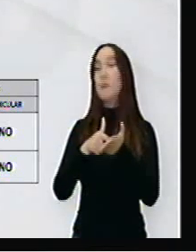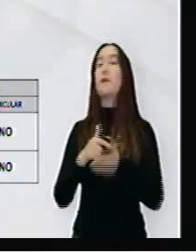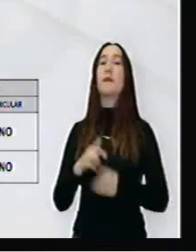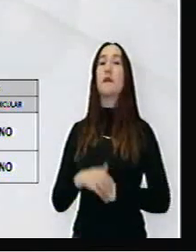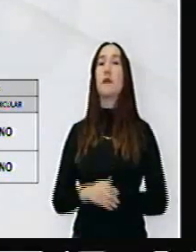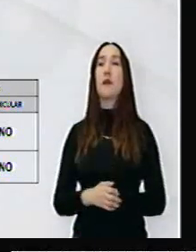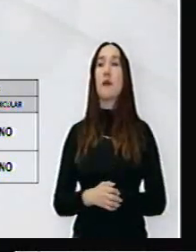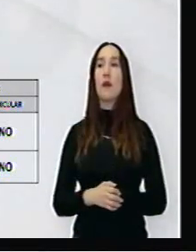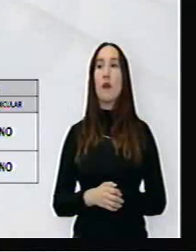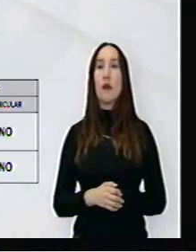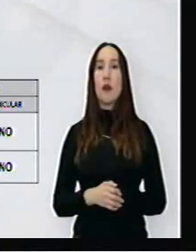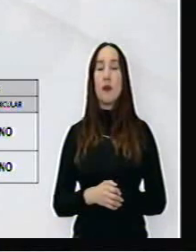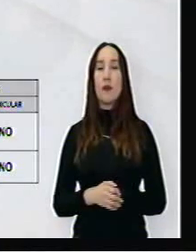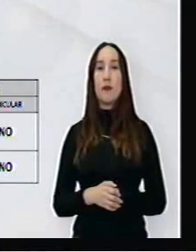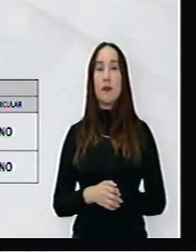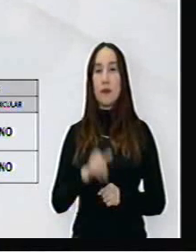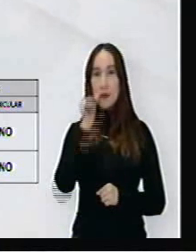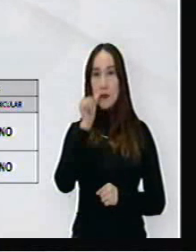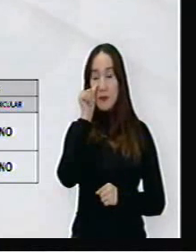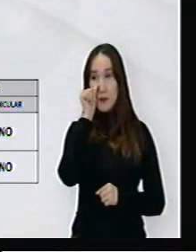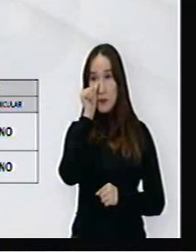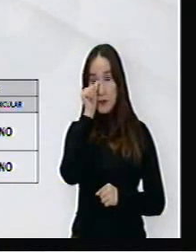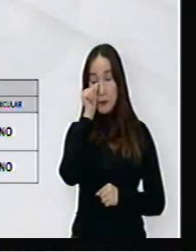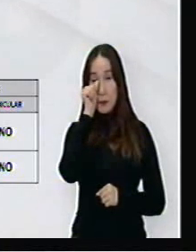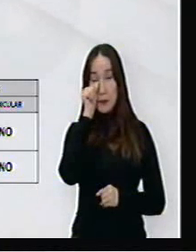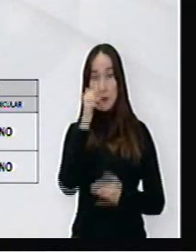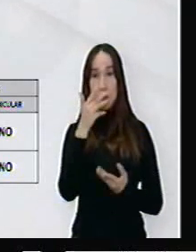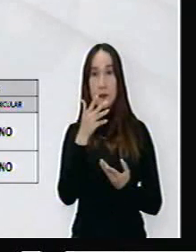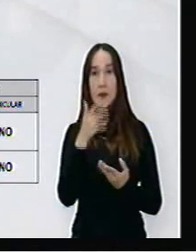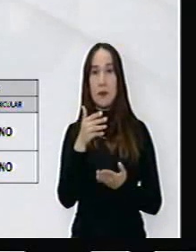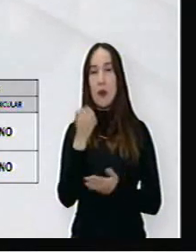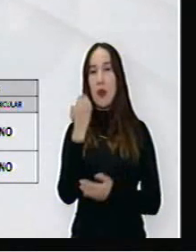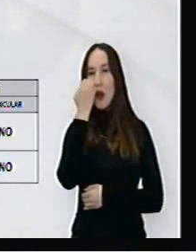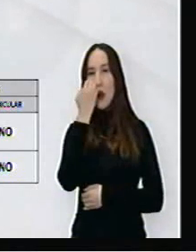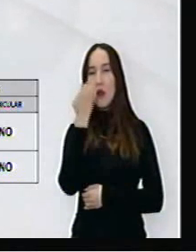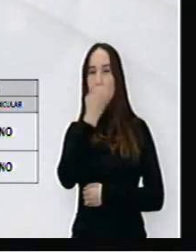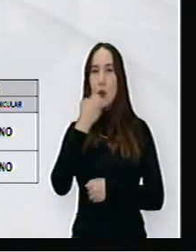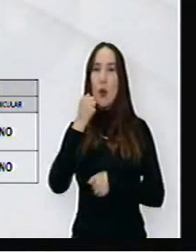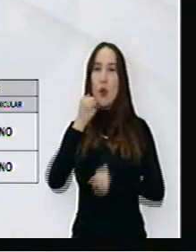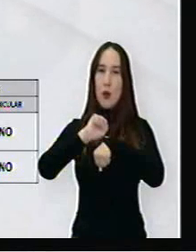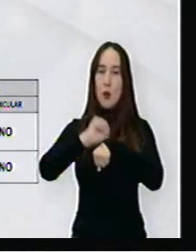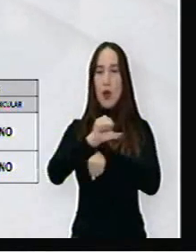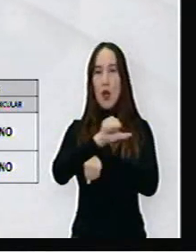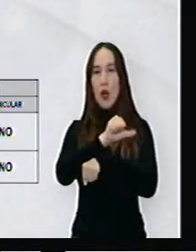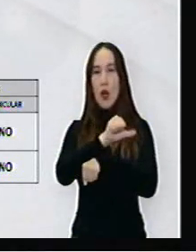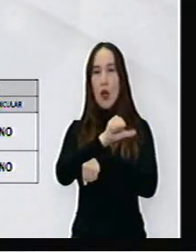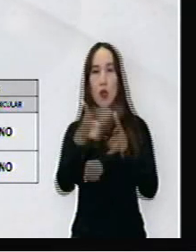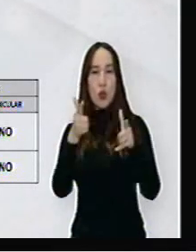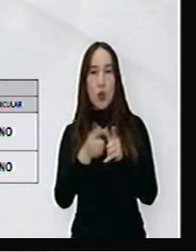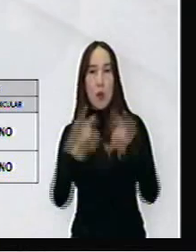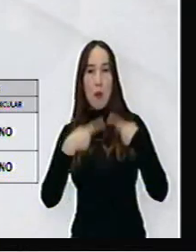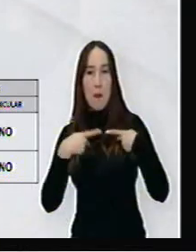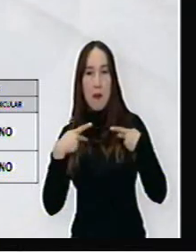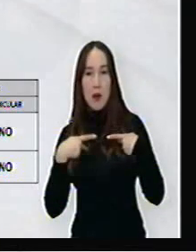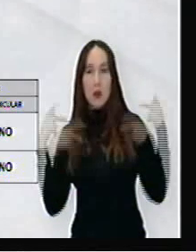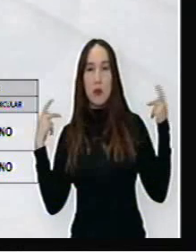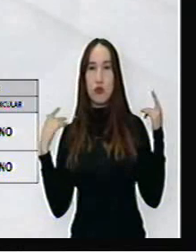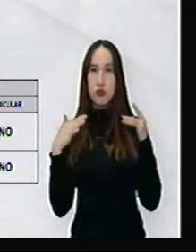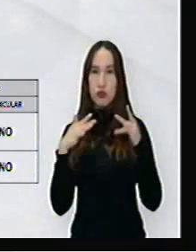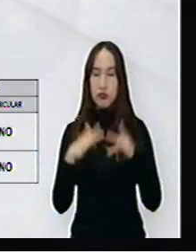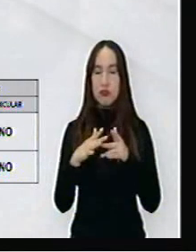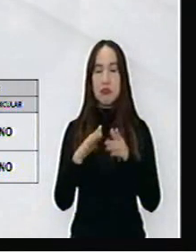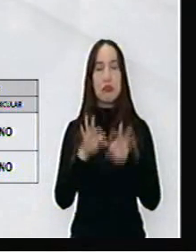también está otro grupo importante de trabajadoras, trabajadores del sector salud de los municipios, en este caso de